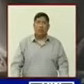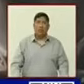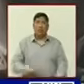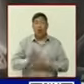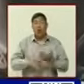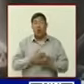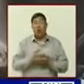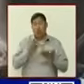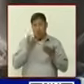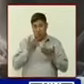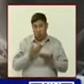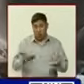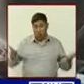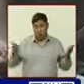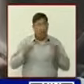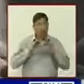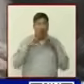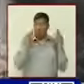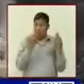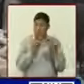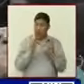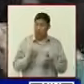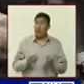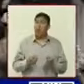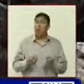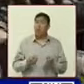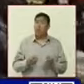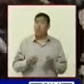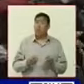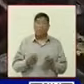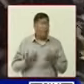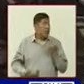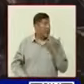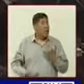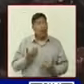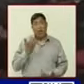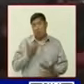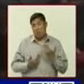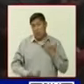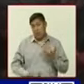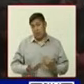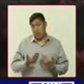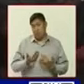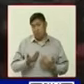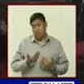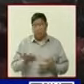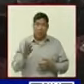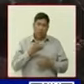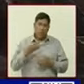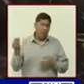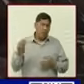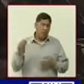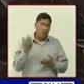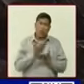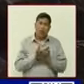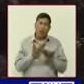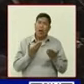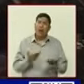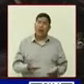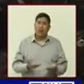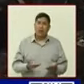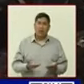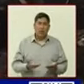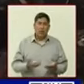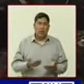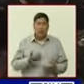Absolutamente todos los enseres de la familia han quedado así, totalmente quemados. Fueron efectivos de la unidad de bomberos que llegaron a este lugar y